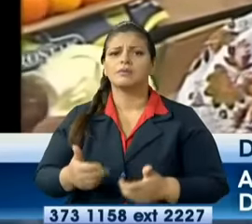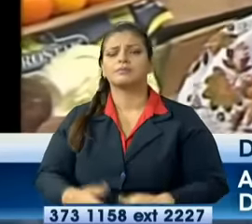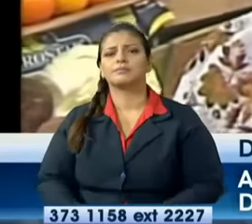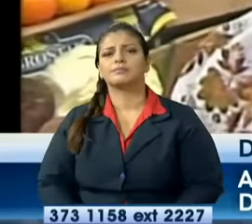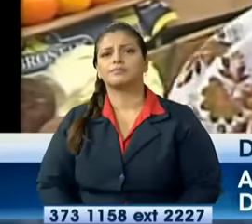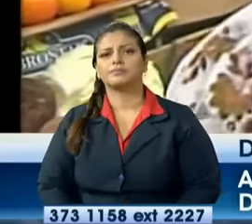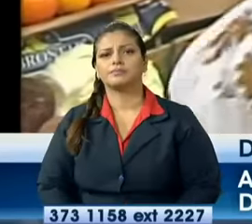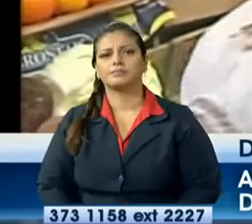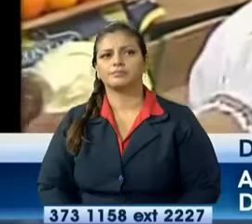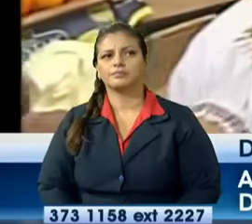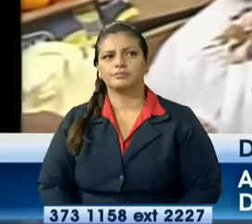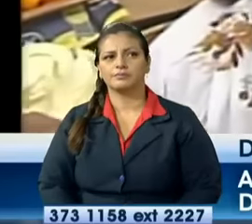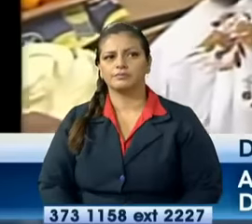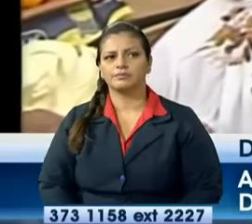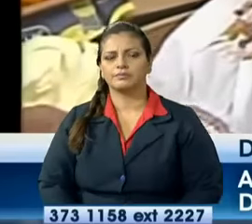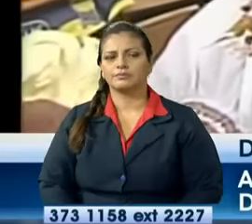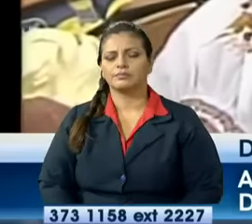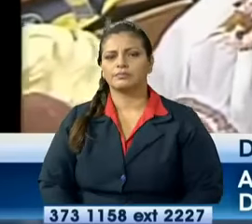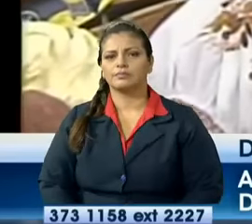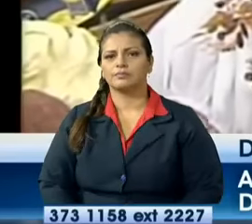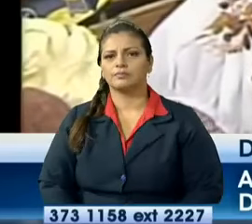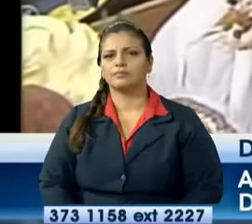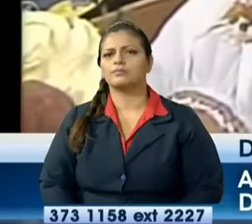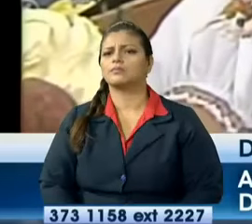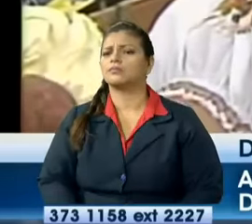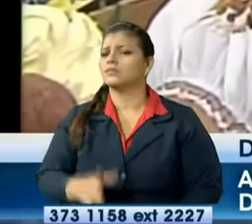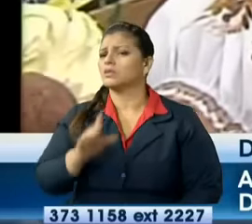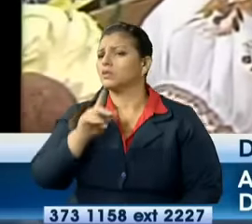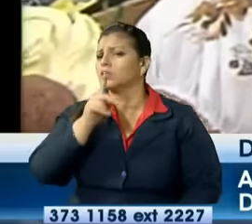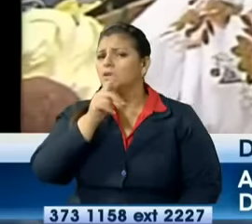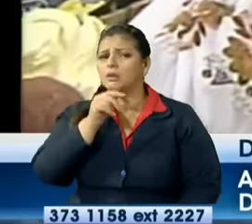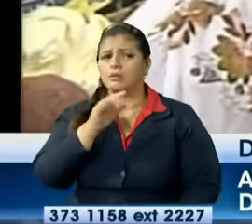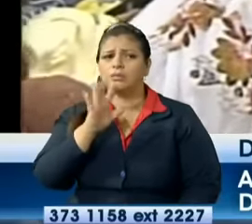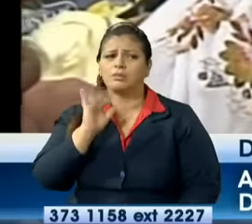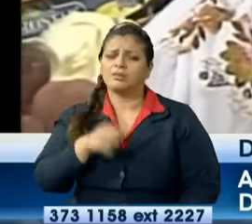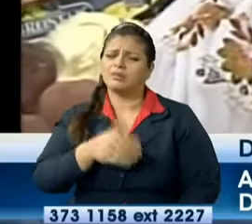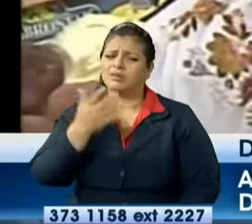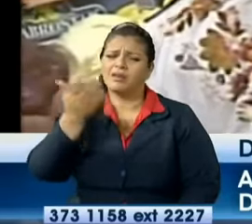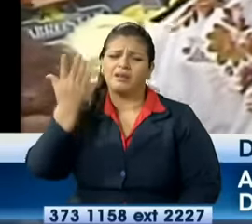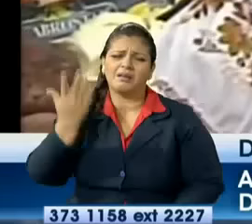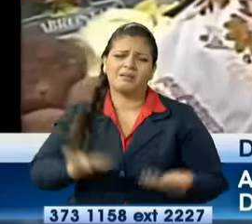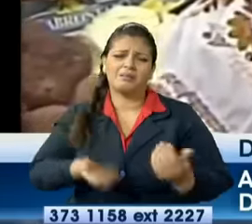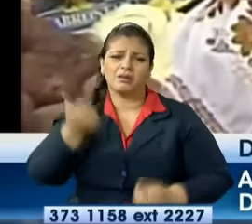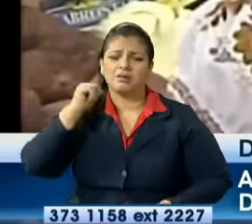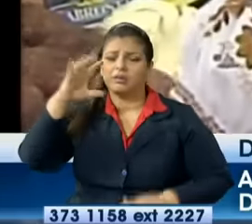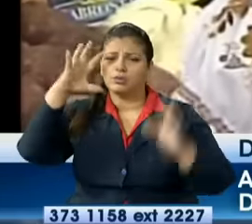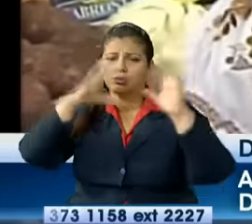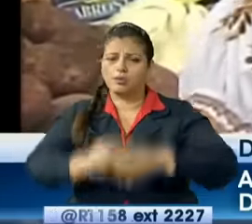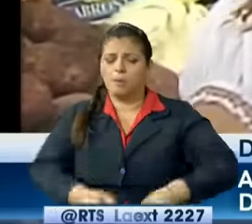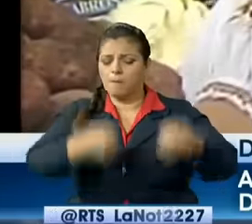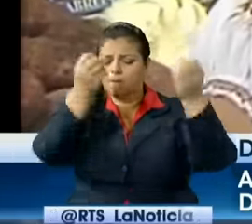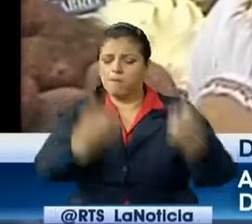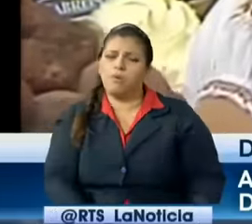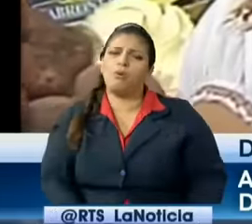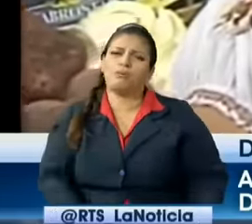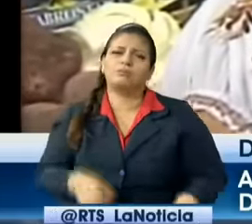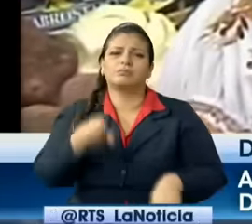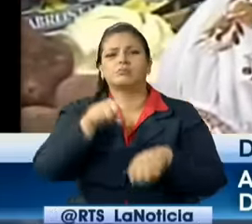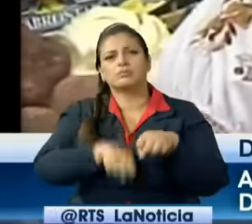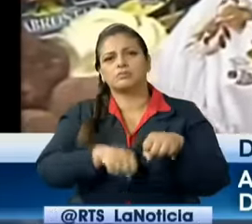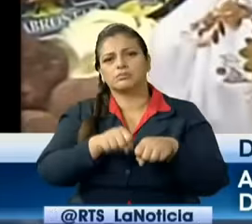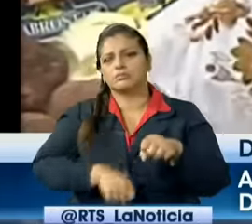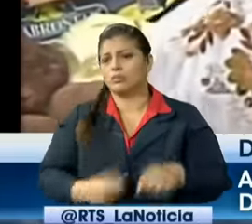que sea, pero eso, porque eso le ha movido, creo que porque aquí le he caído de noche. Entonces ya ahora me viene sin querer, entonces yo no estoy